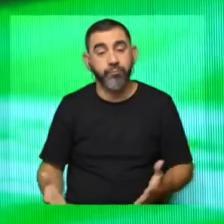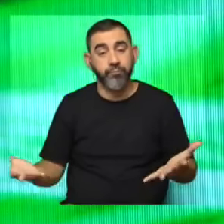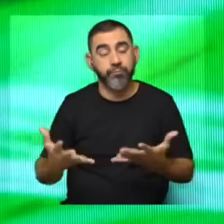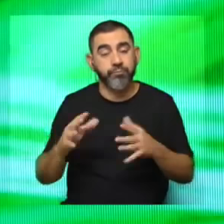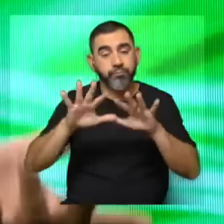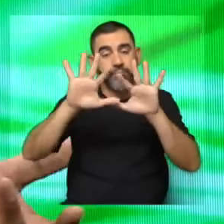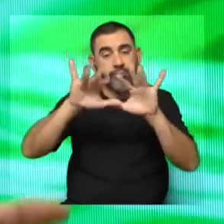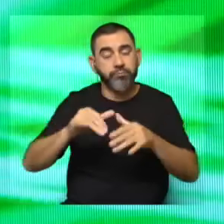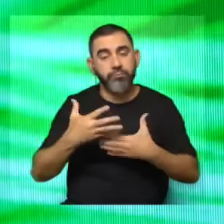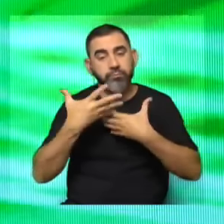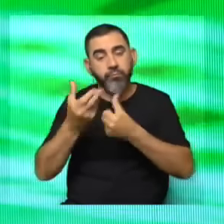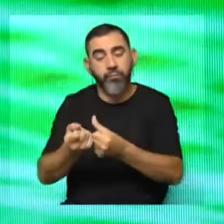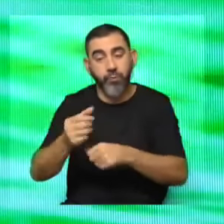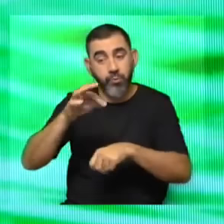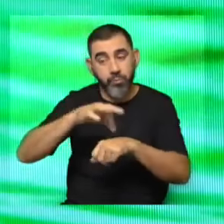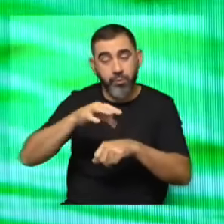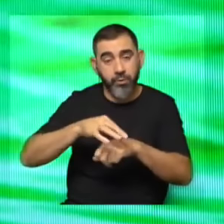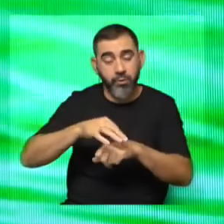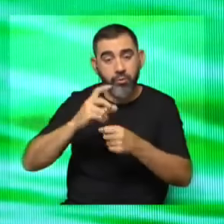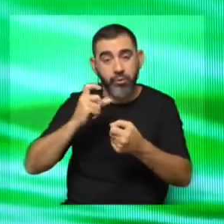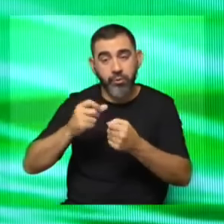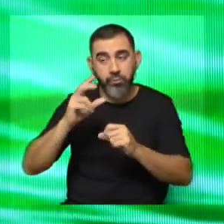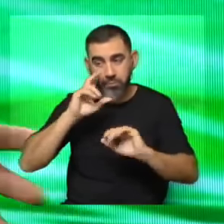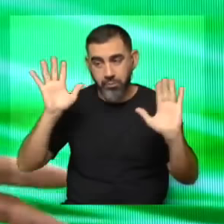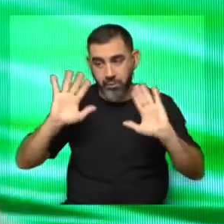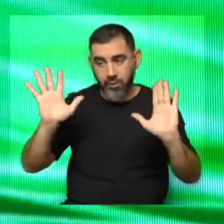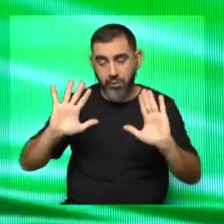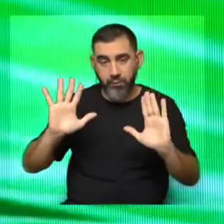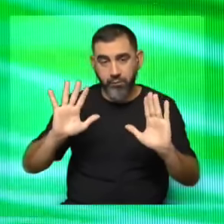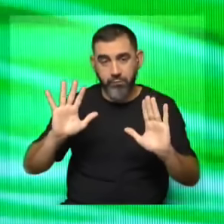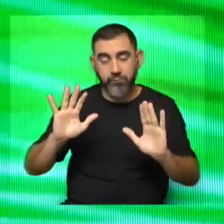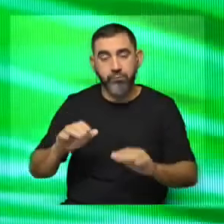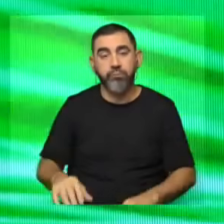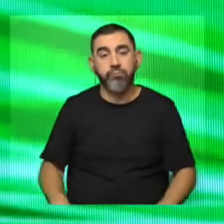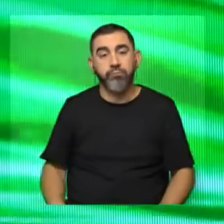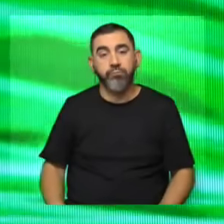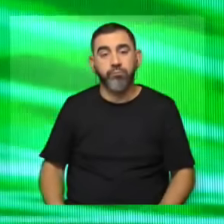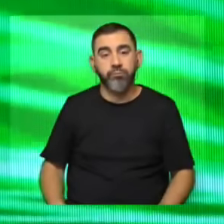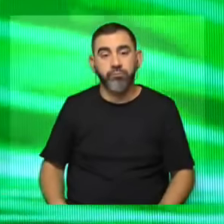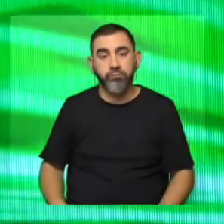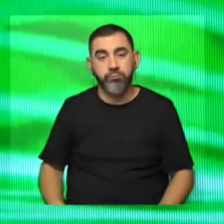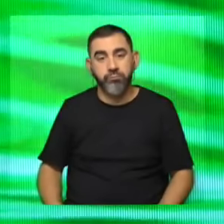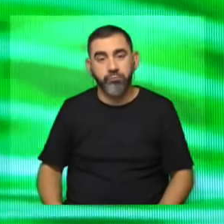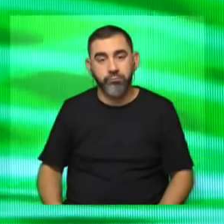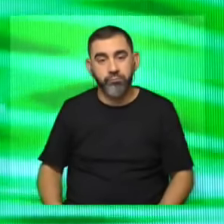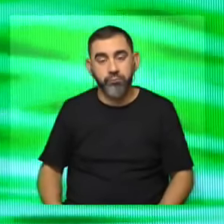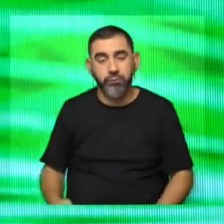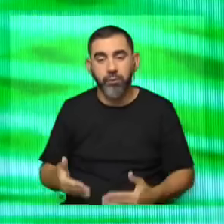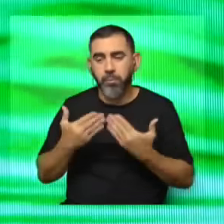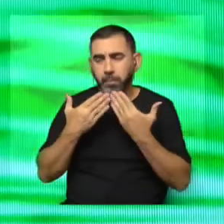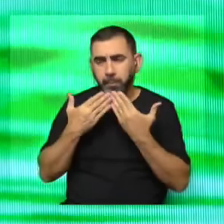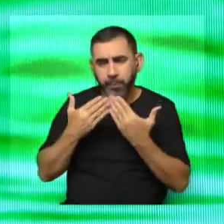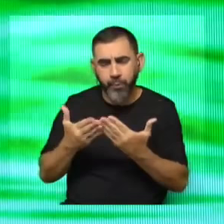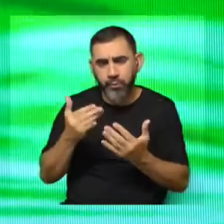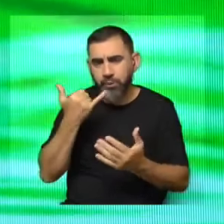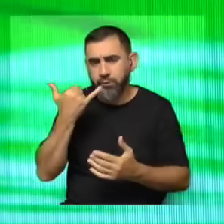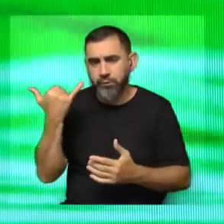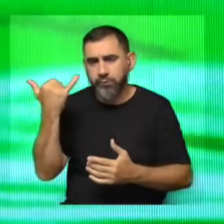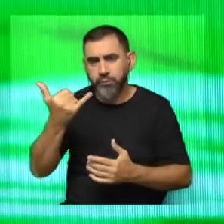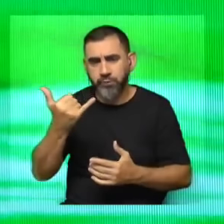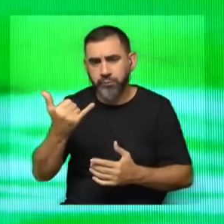apoyo para nemer las que sindicato no tuvo nada que ver para nemer una la empresa otras este pregunta llama